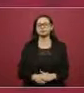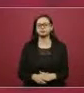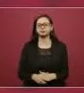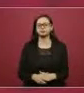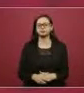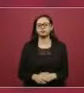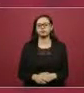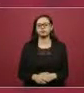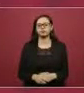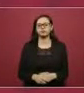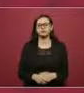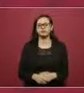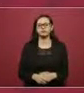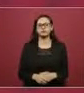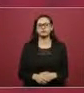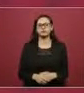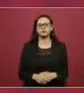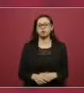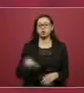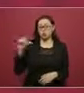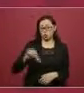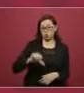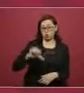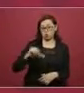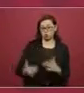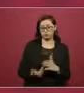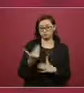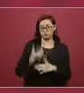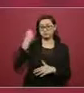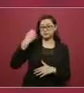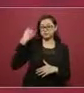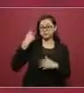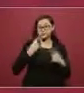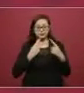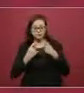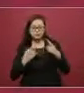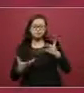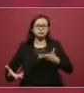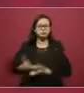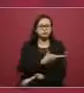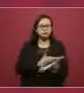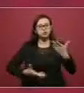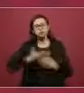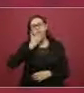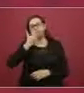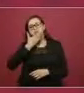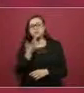dividir esta conferencia, este diálogo circular en dos